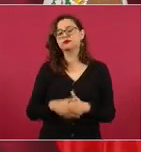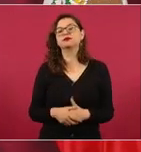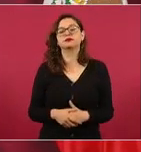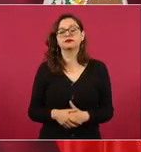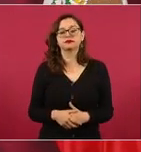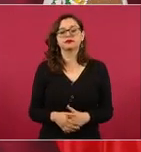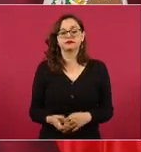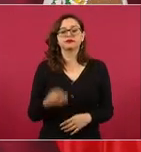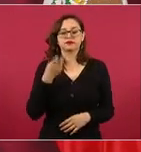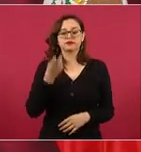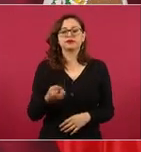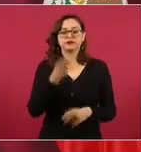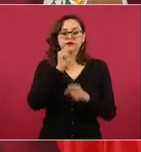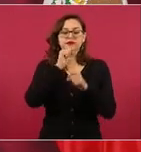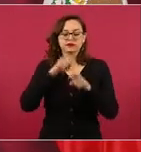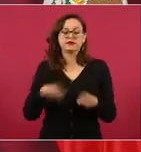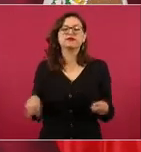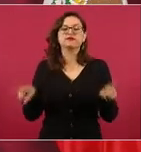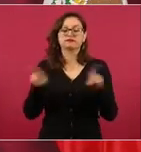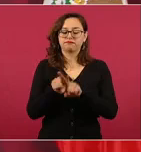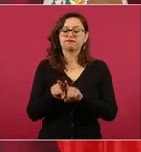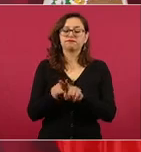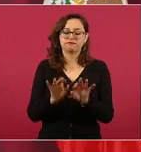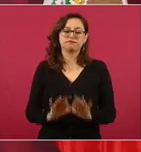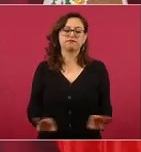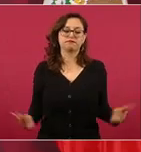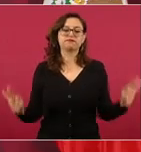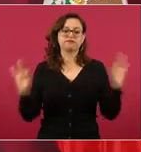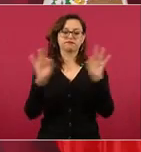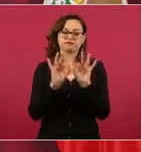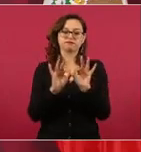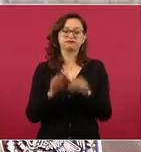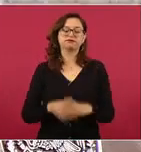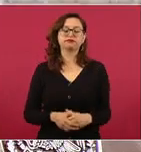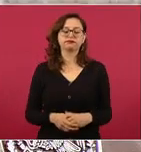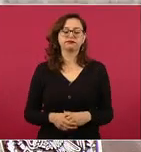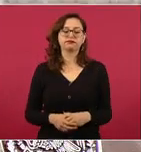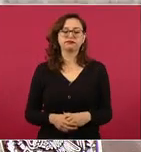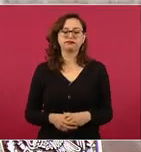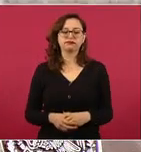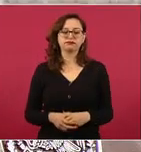También eso fue muy importante.